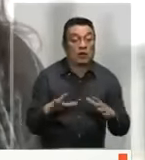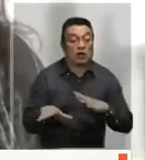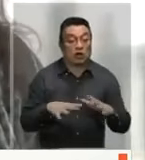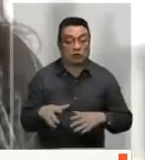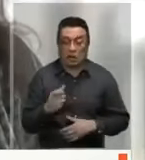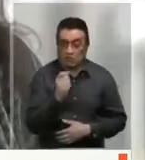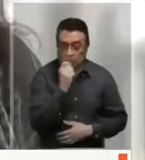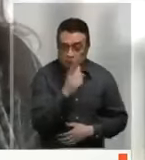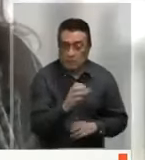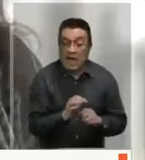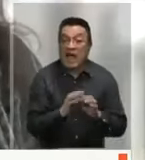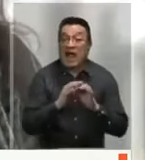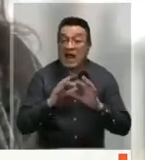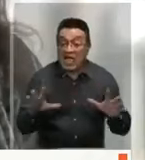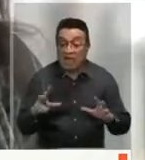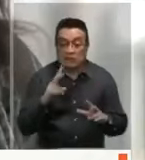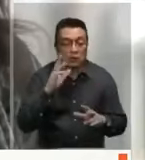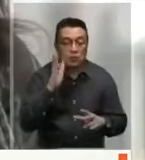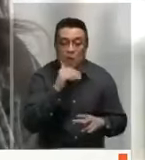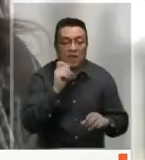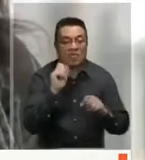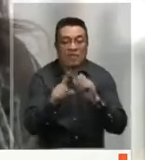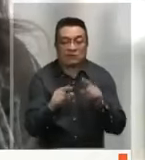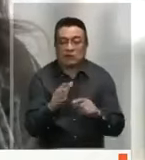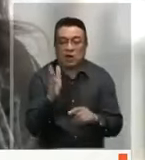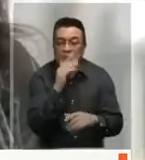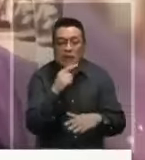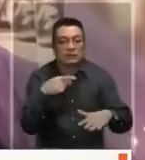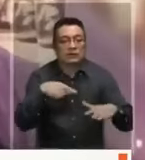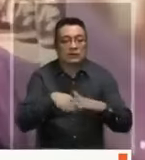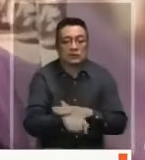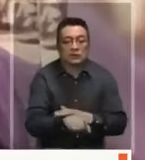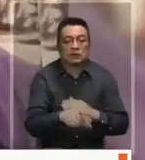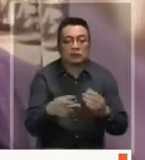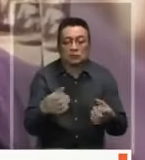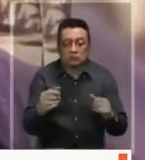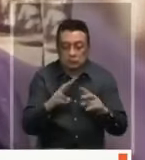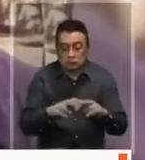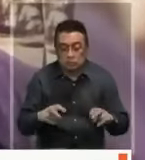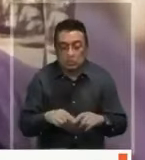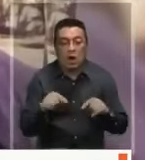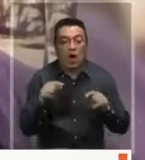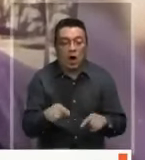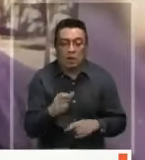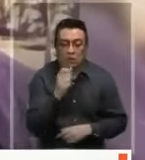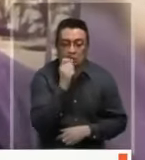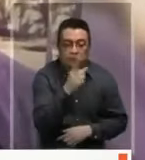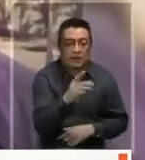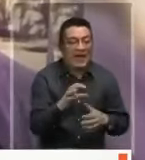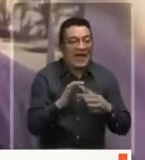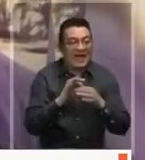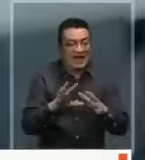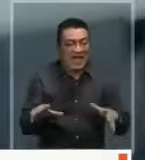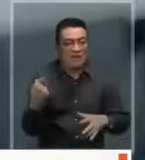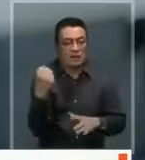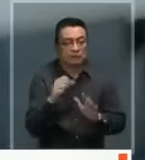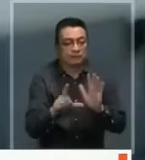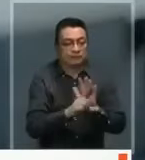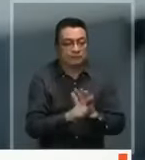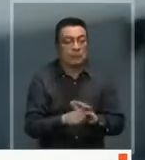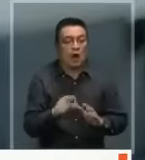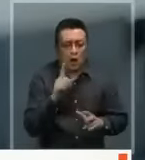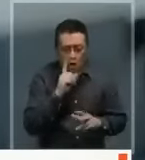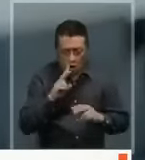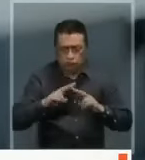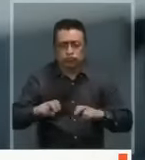Denuncian grave indefensión y que no han podido ni siquiera tener acceso a las piezas de la indagatoria que hoy los inculpa de estos graves delitos. Hay una